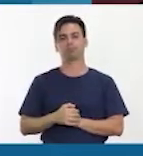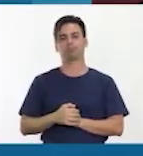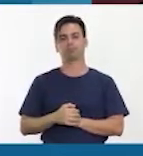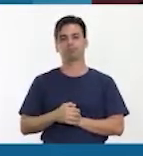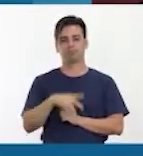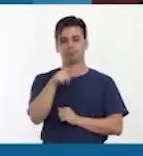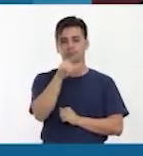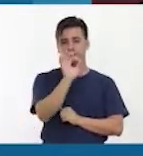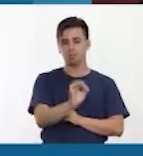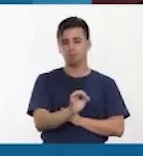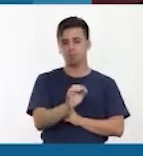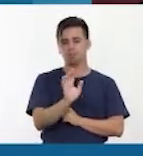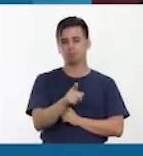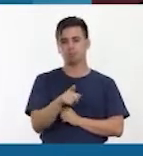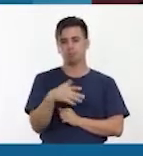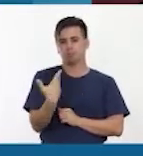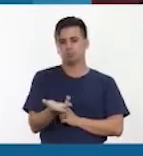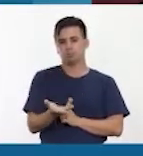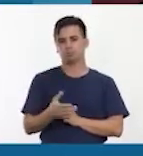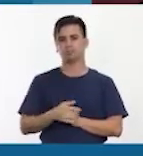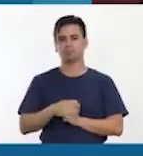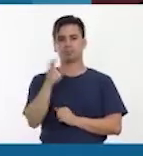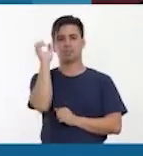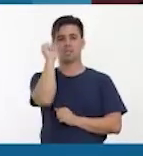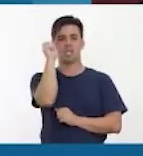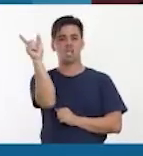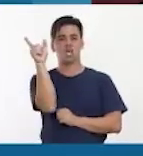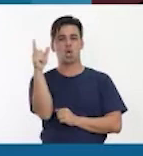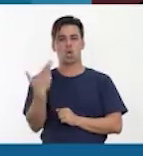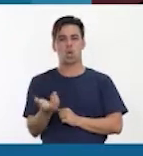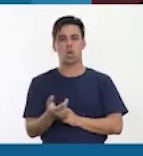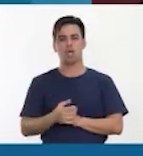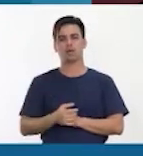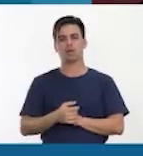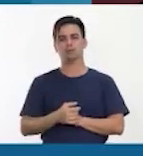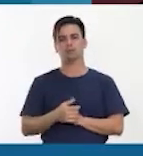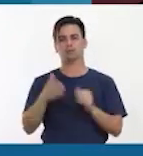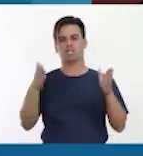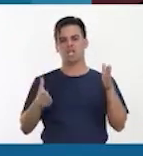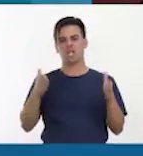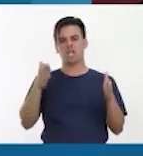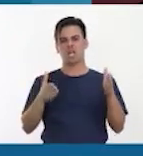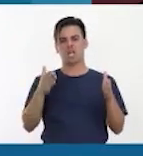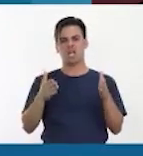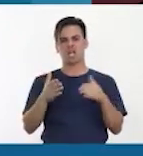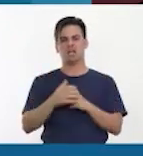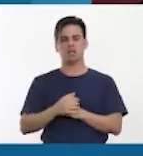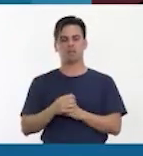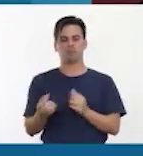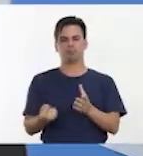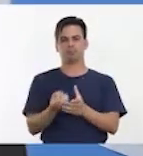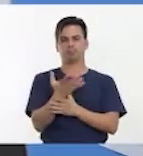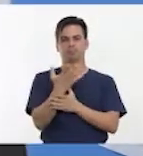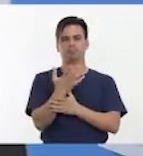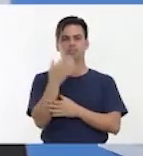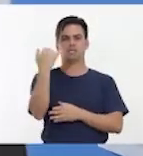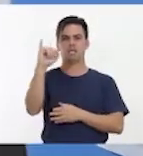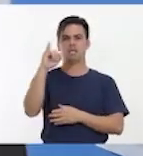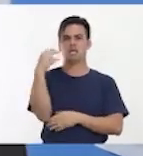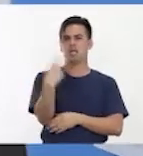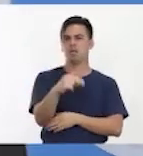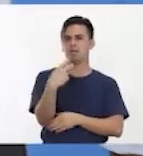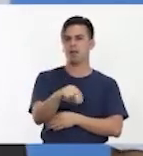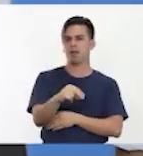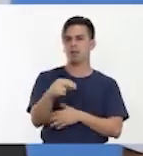El panamericanismo es una tendencia ideológica de la época del imperialismo que